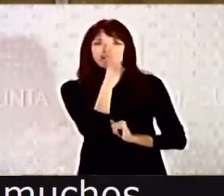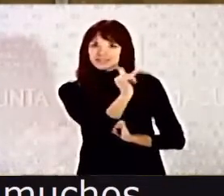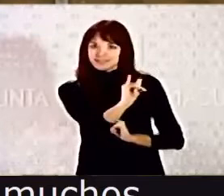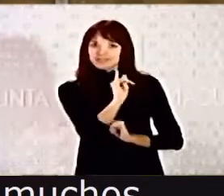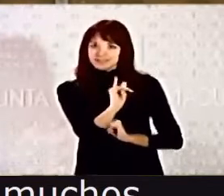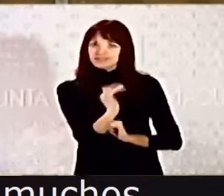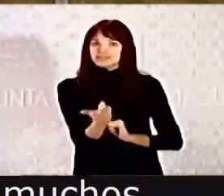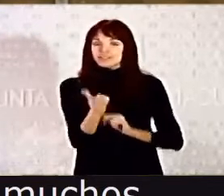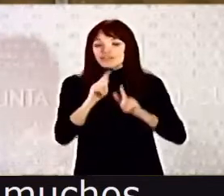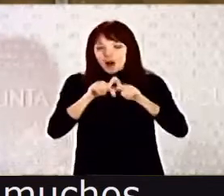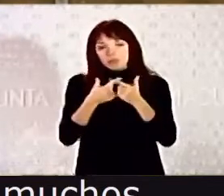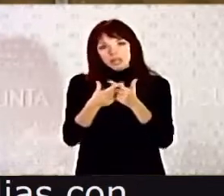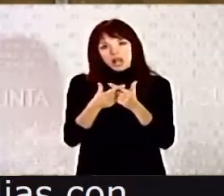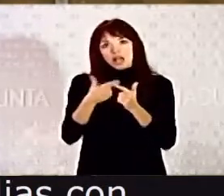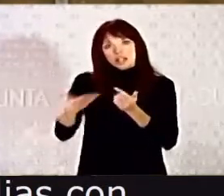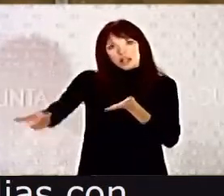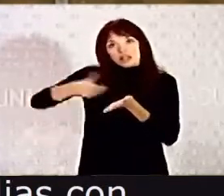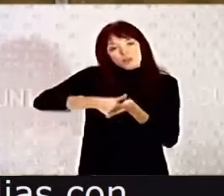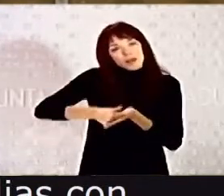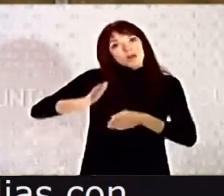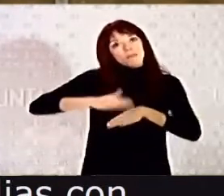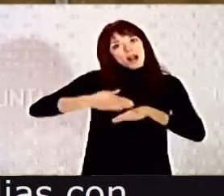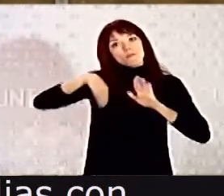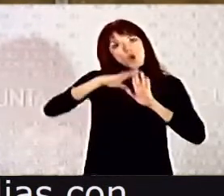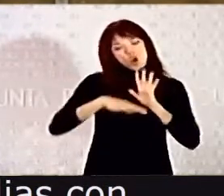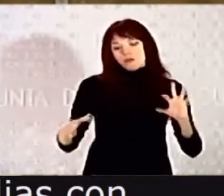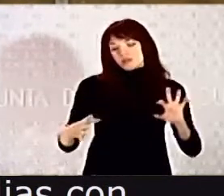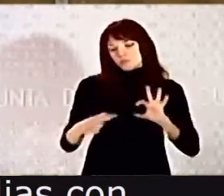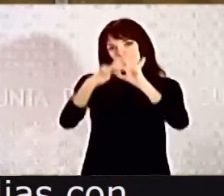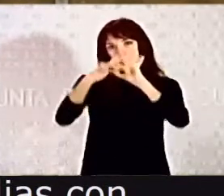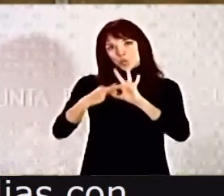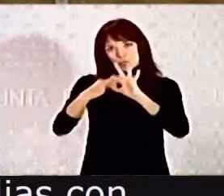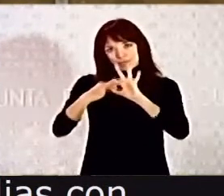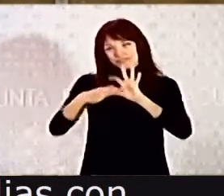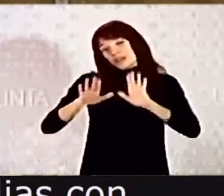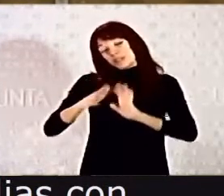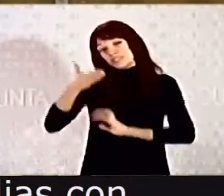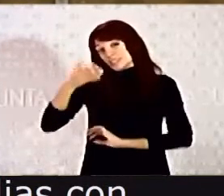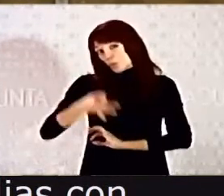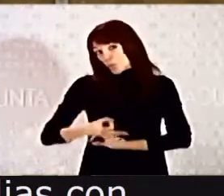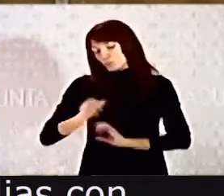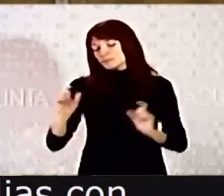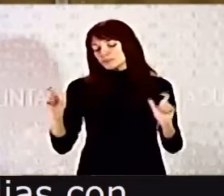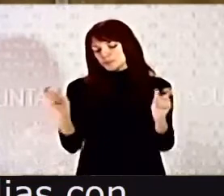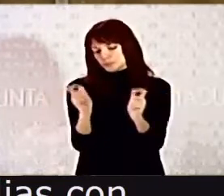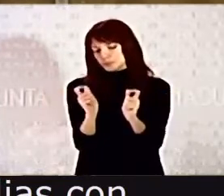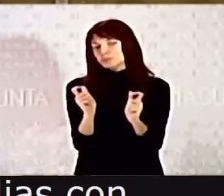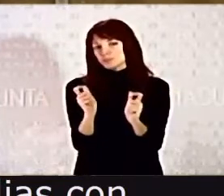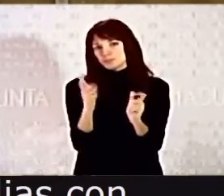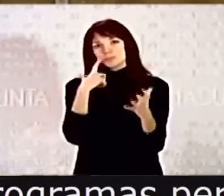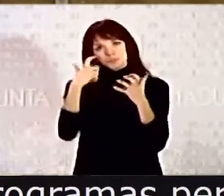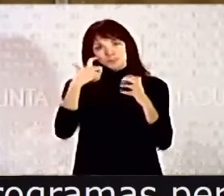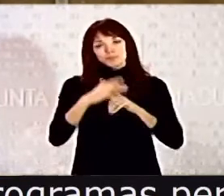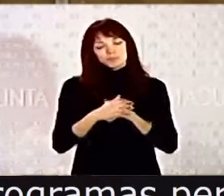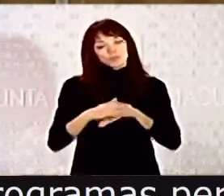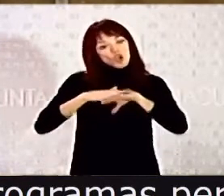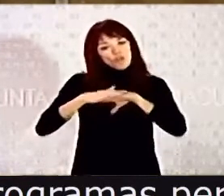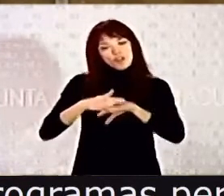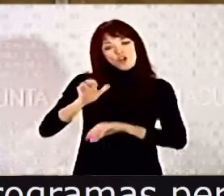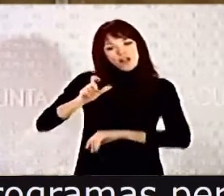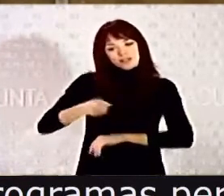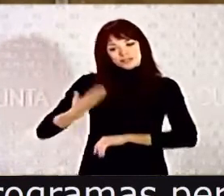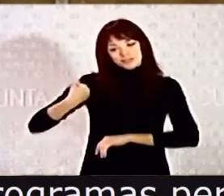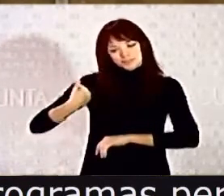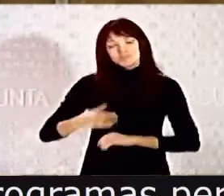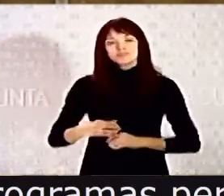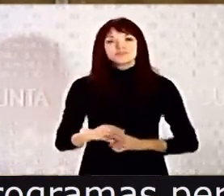existiendo familias que son demandantes de programas como estos, pero probablemente en mucha menor medida que al inicio de la legislatura pasada.